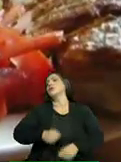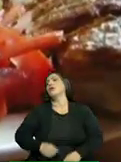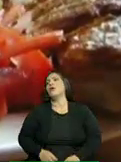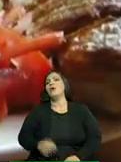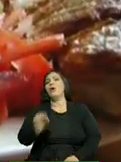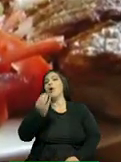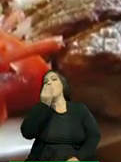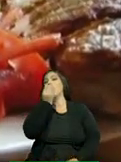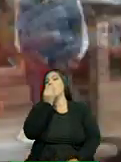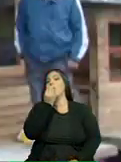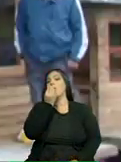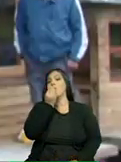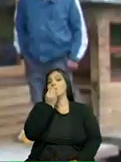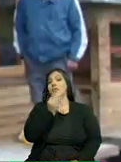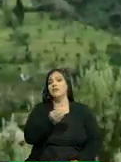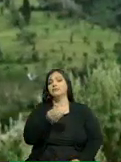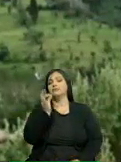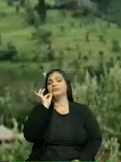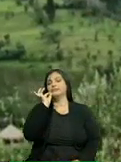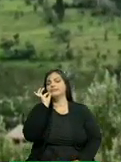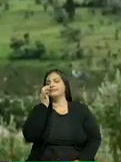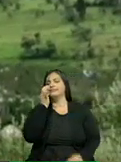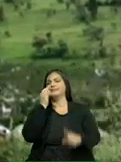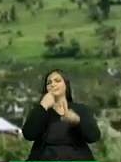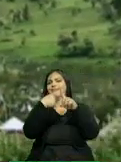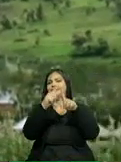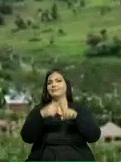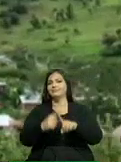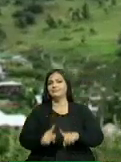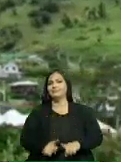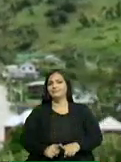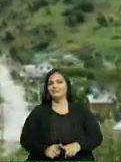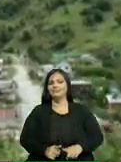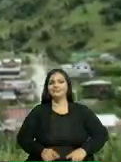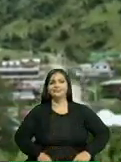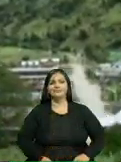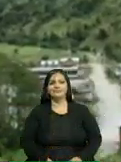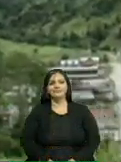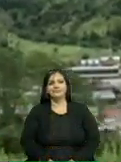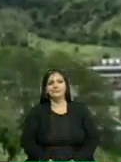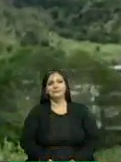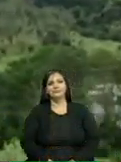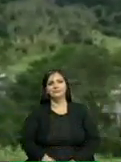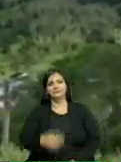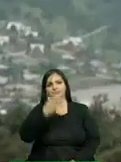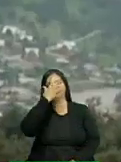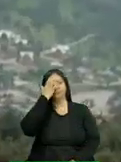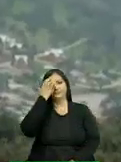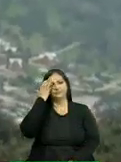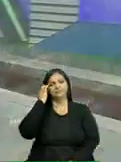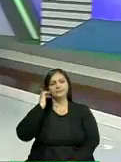saborear deliciosa gastronomía. Informó Sara Naranjo.